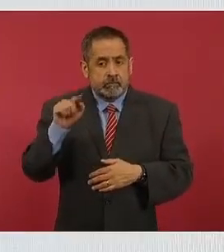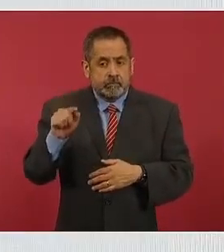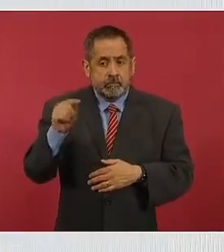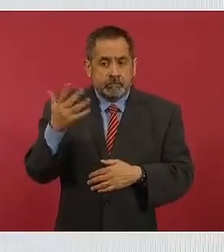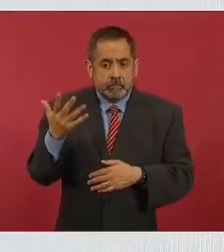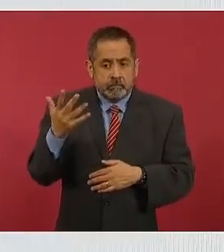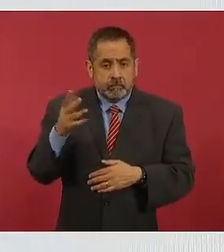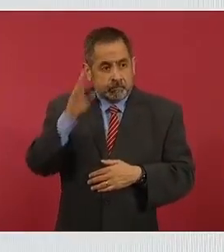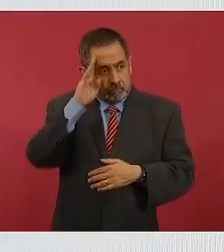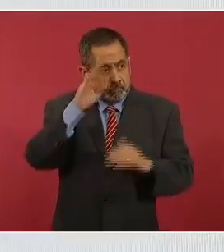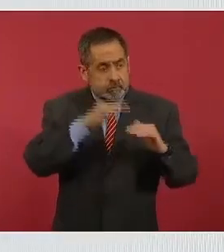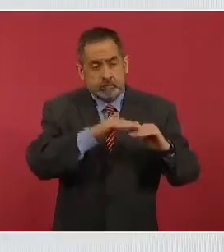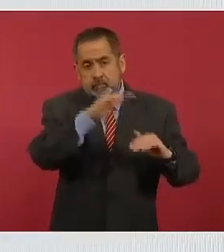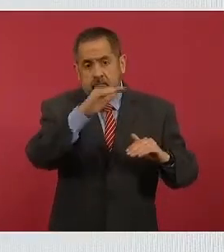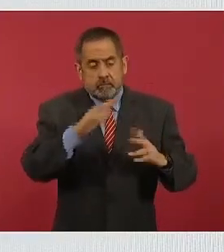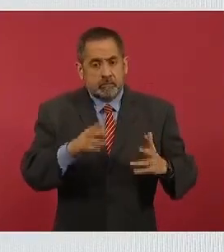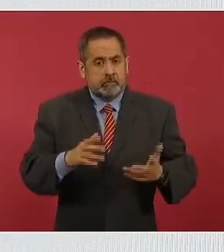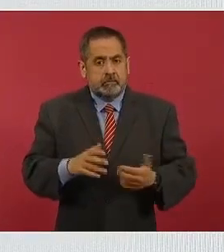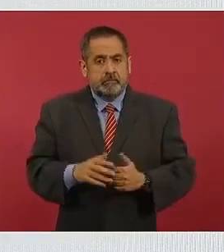9.5.